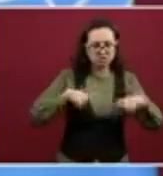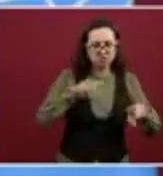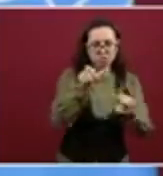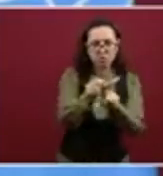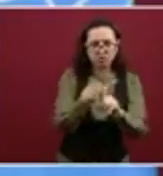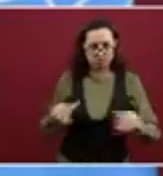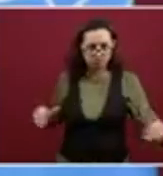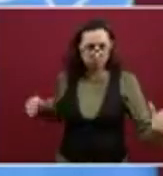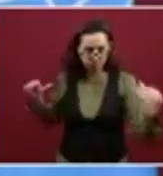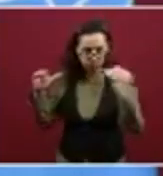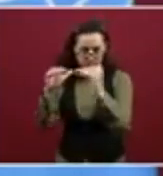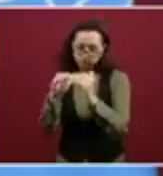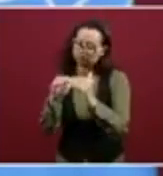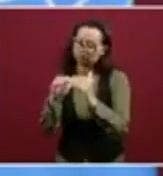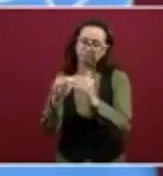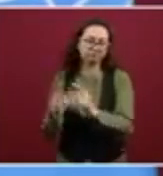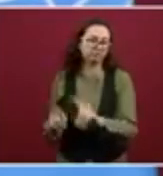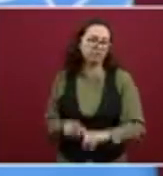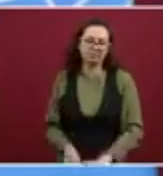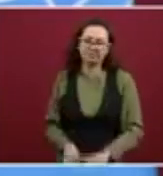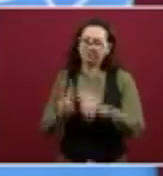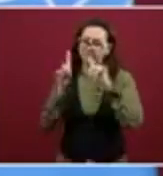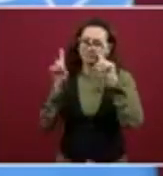Entonces se le está